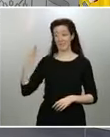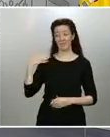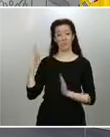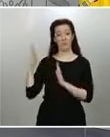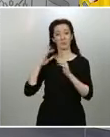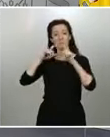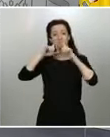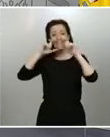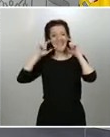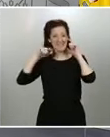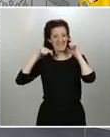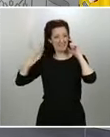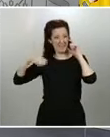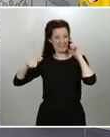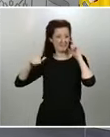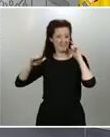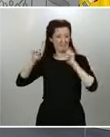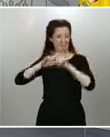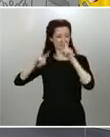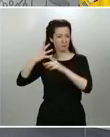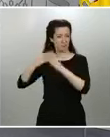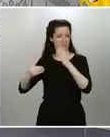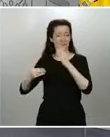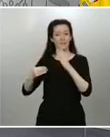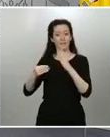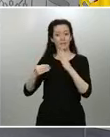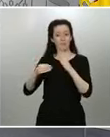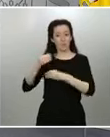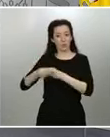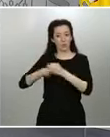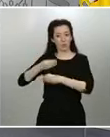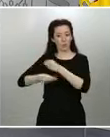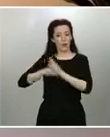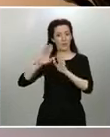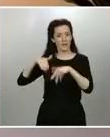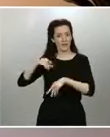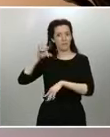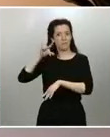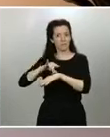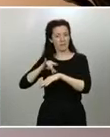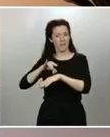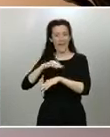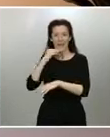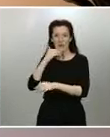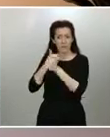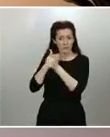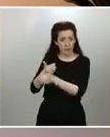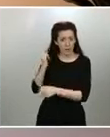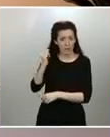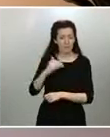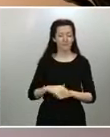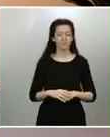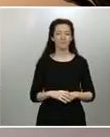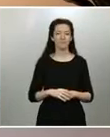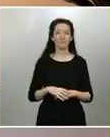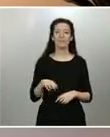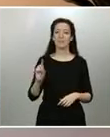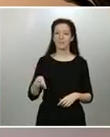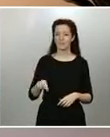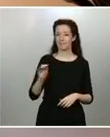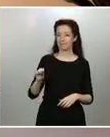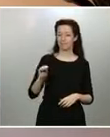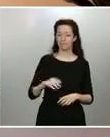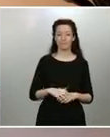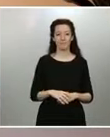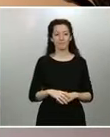saber respecto a la inmunidad de la población si nos puede indicar si se ha conseguido reclutar a todas las personas que están previstas en el estudio de